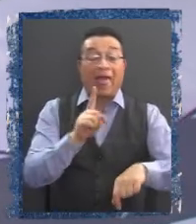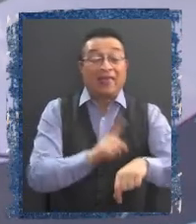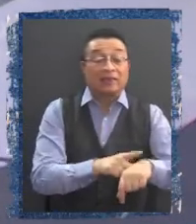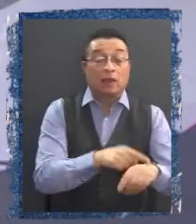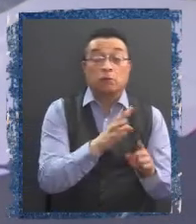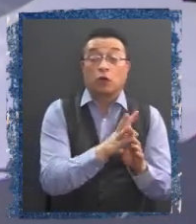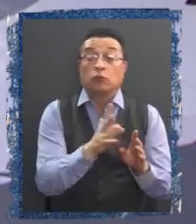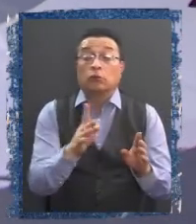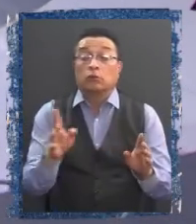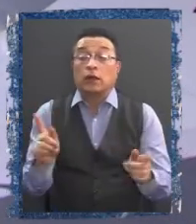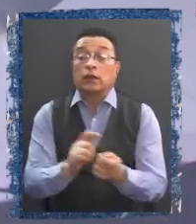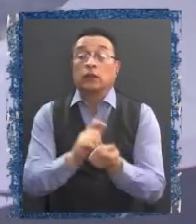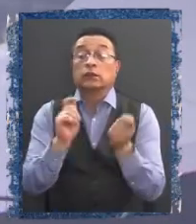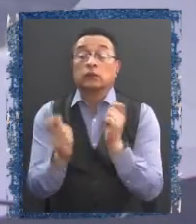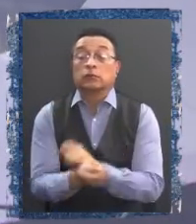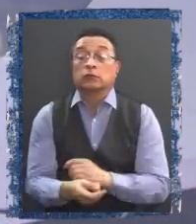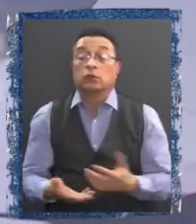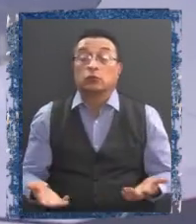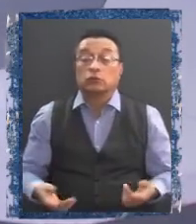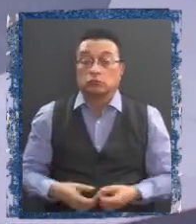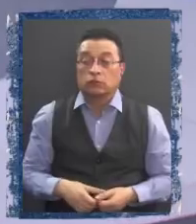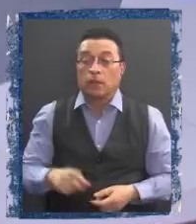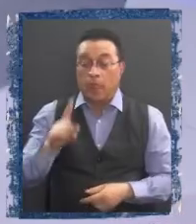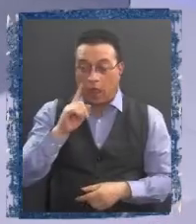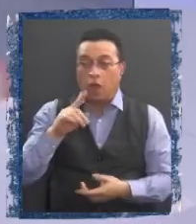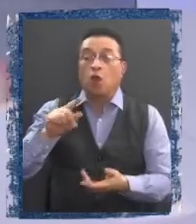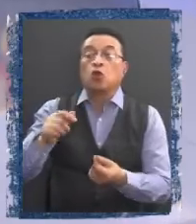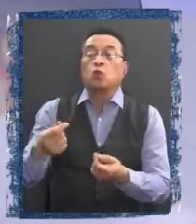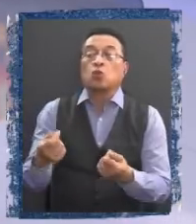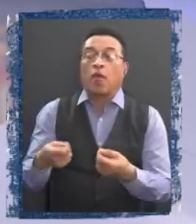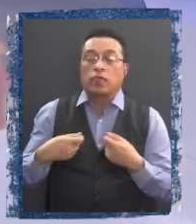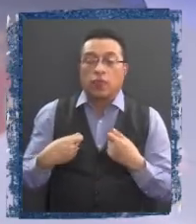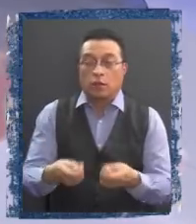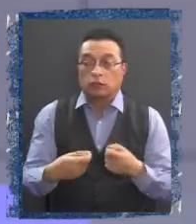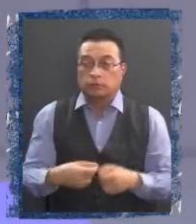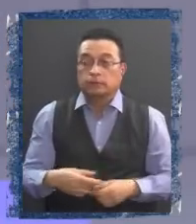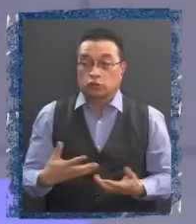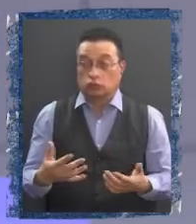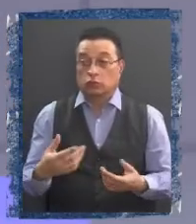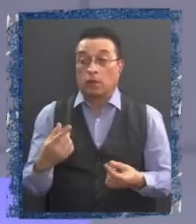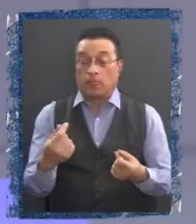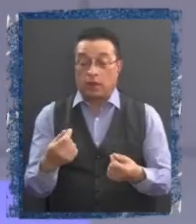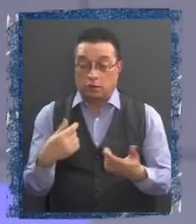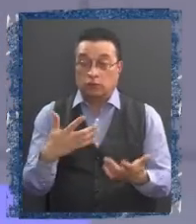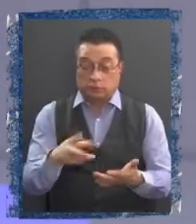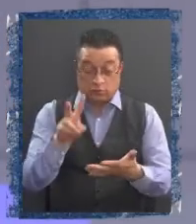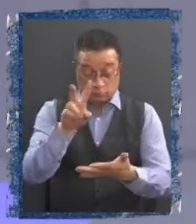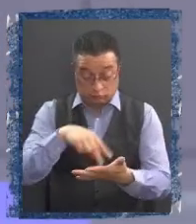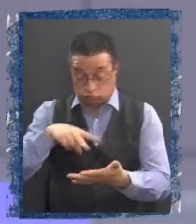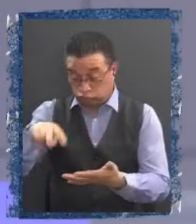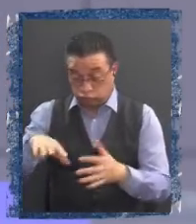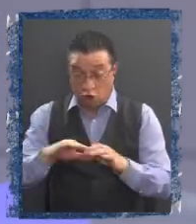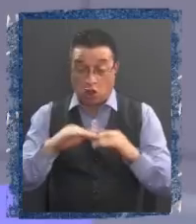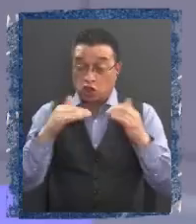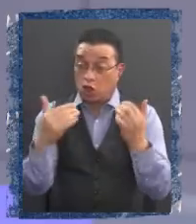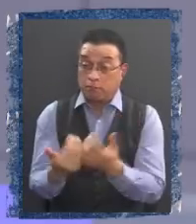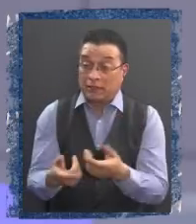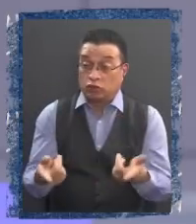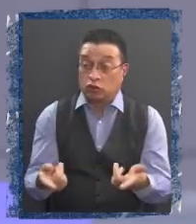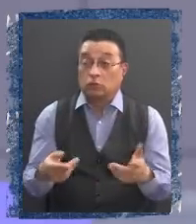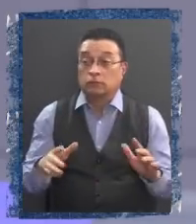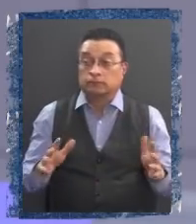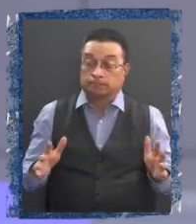esta transformación? Los países ¿Y cuánta que- plata va a costar? No, la plata, o sea, de leer la Constitución completa, a mí me parece que,